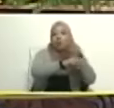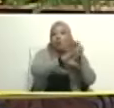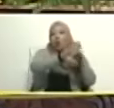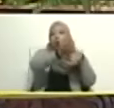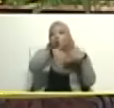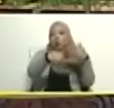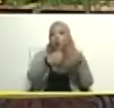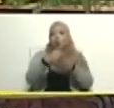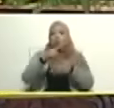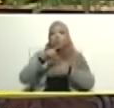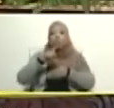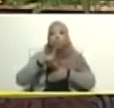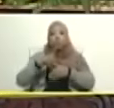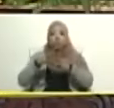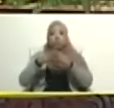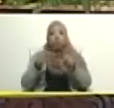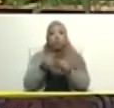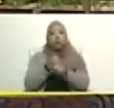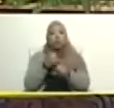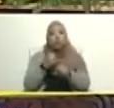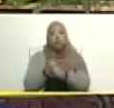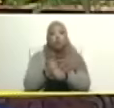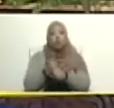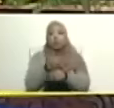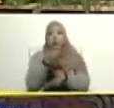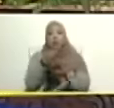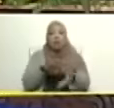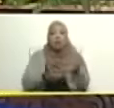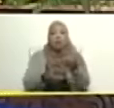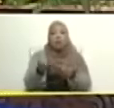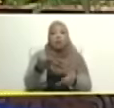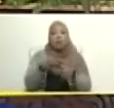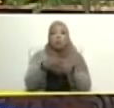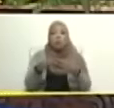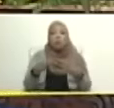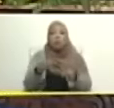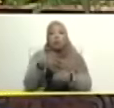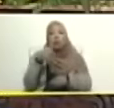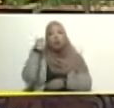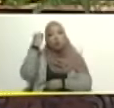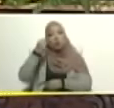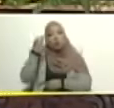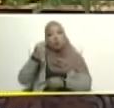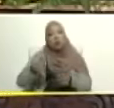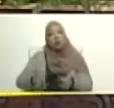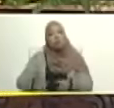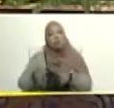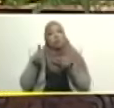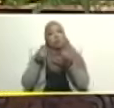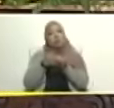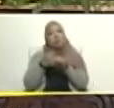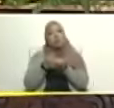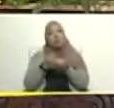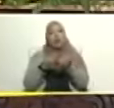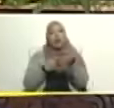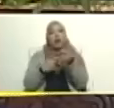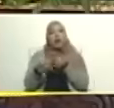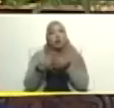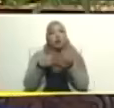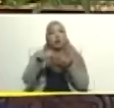todos. Creo que habría un gana-gana. Y creo que esto permitiría